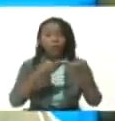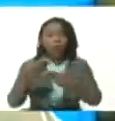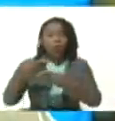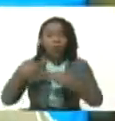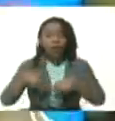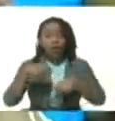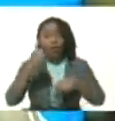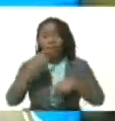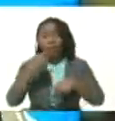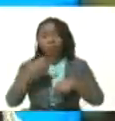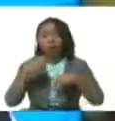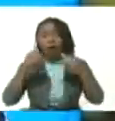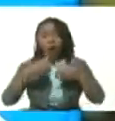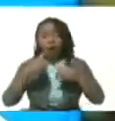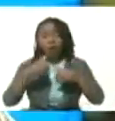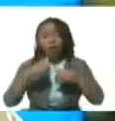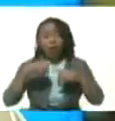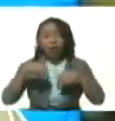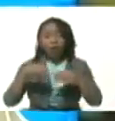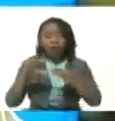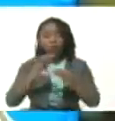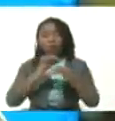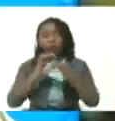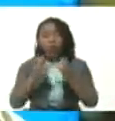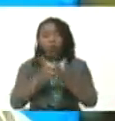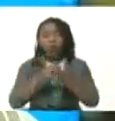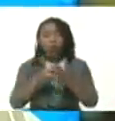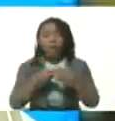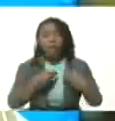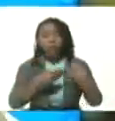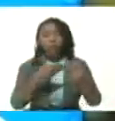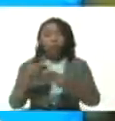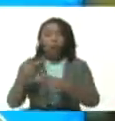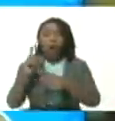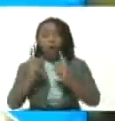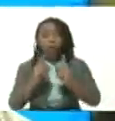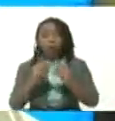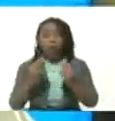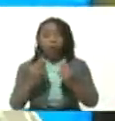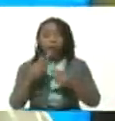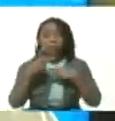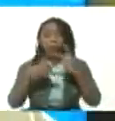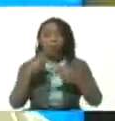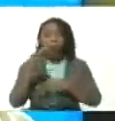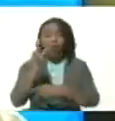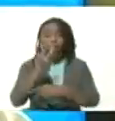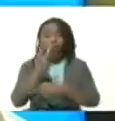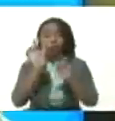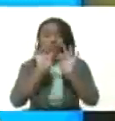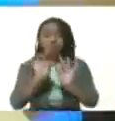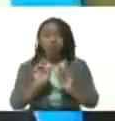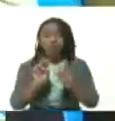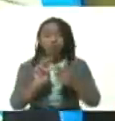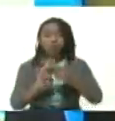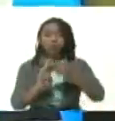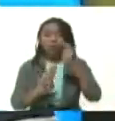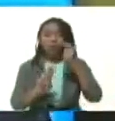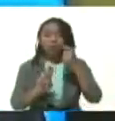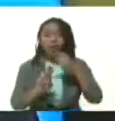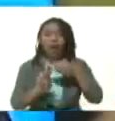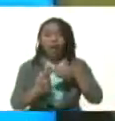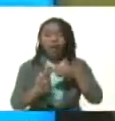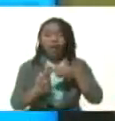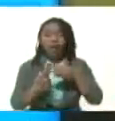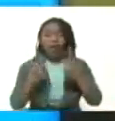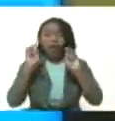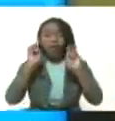caso, estas unidades de distribución, porque en términos de economía política, tiene dos pies, que es el tema productivo, usted